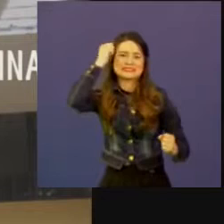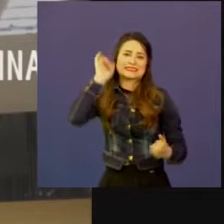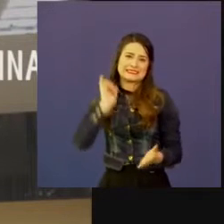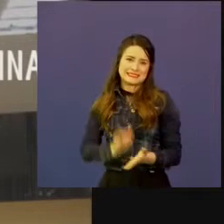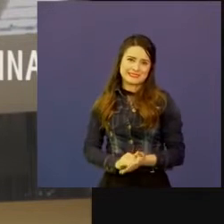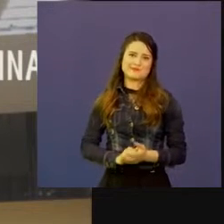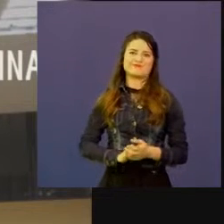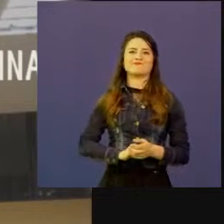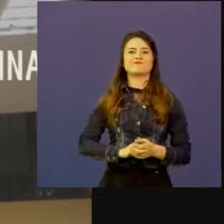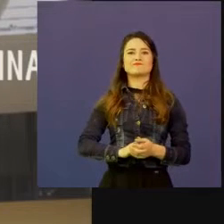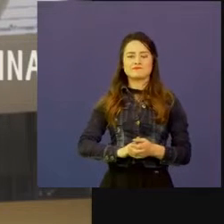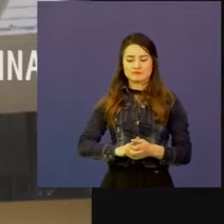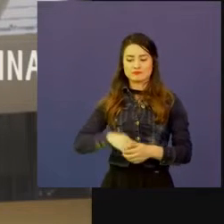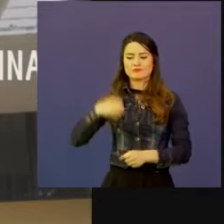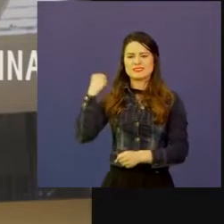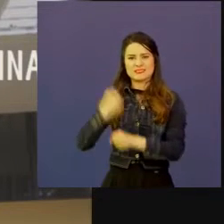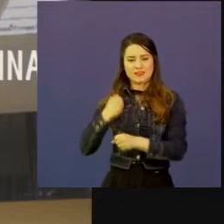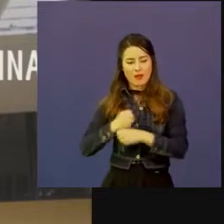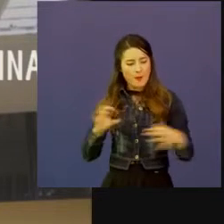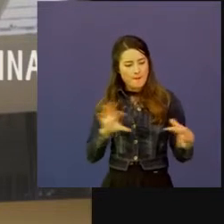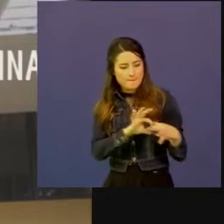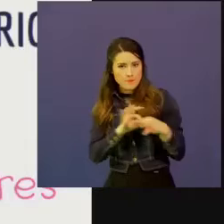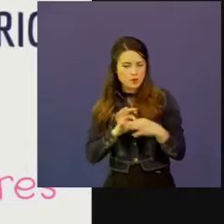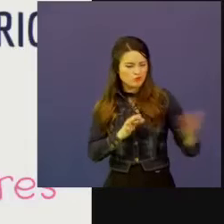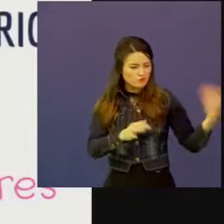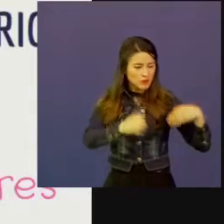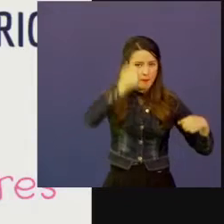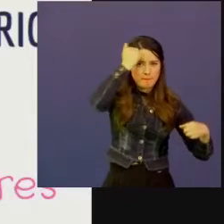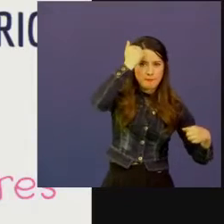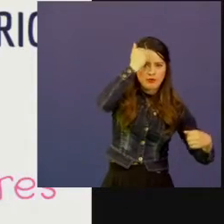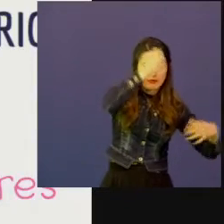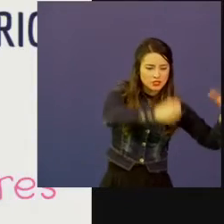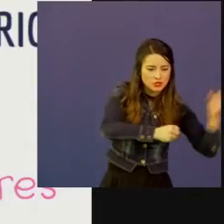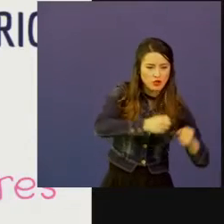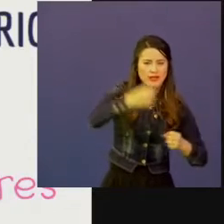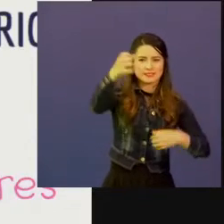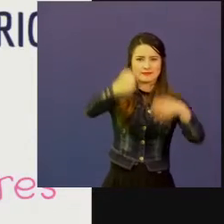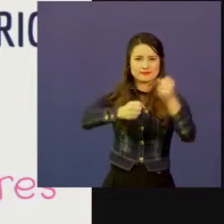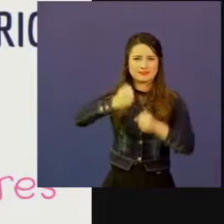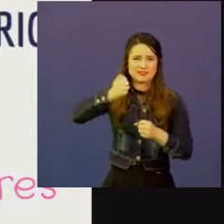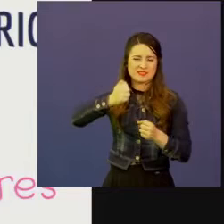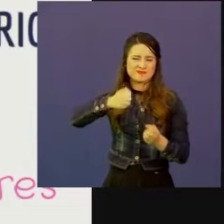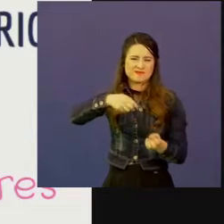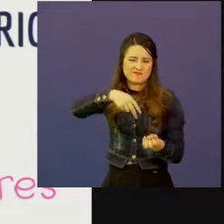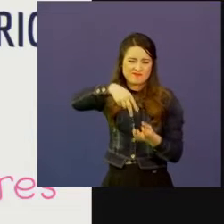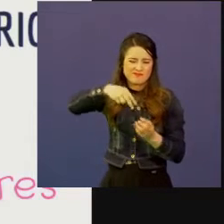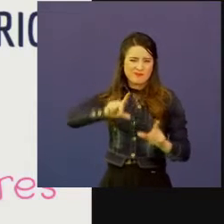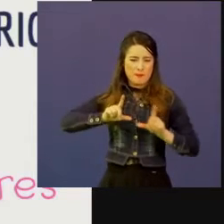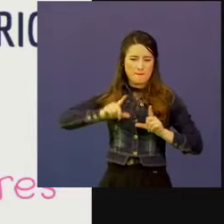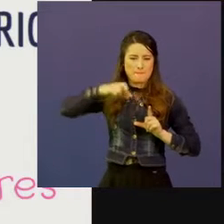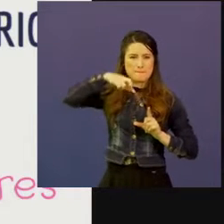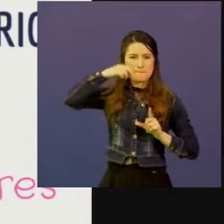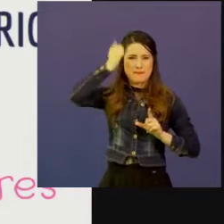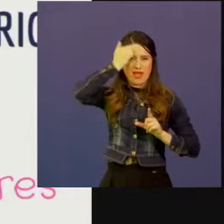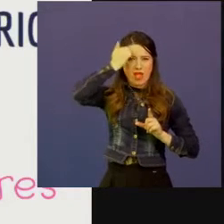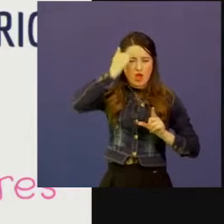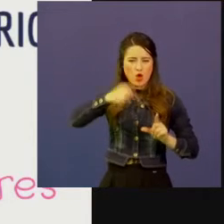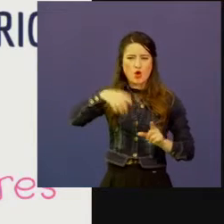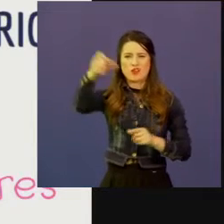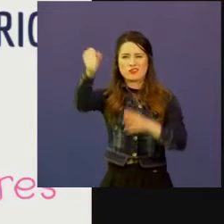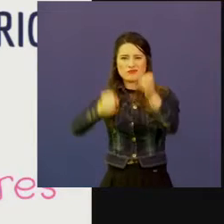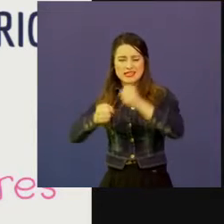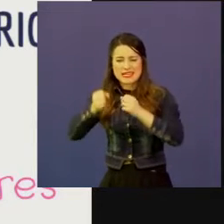interdisciplinar en donde profesores, diseñadores, pedagogos, comunicadores, desarrolladores,